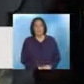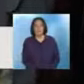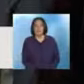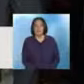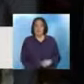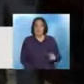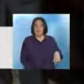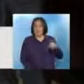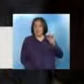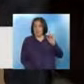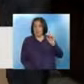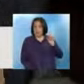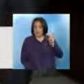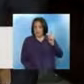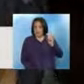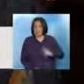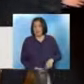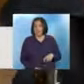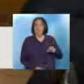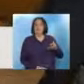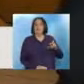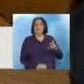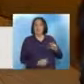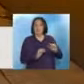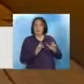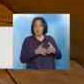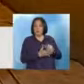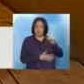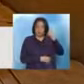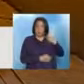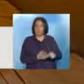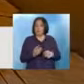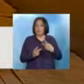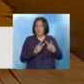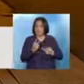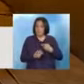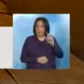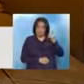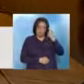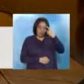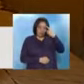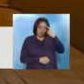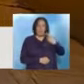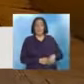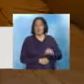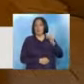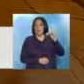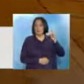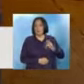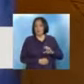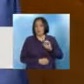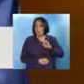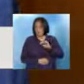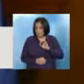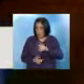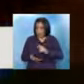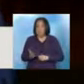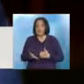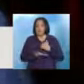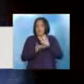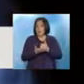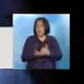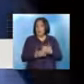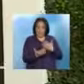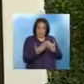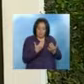El líder de Peruanos por el Cambio terminó su día con la visita del político boliviano Samuel Doria, con quien se comprometió en ayudar al